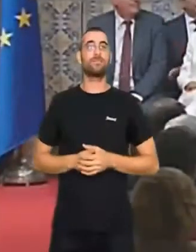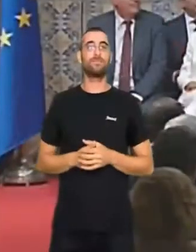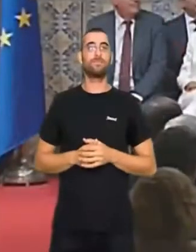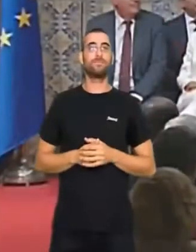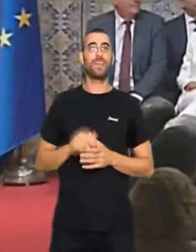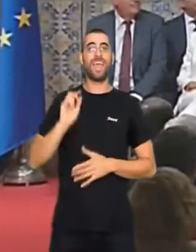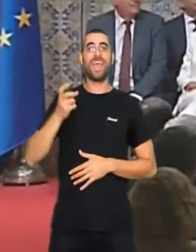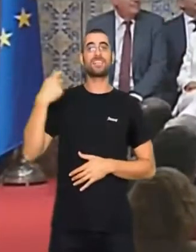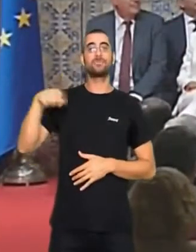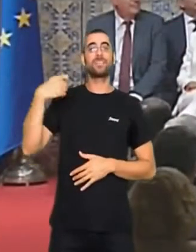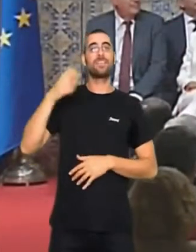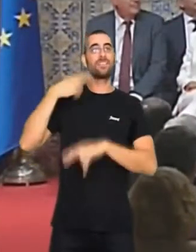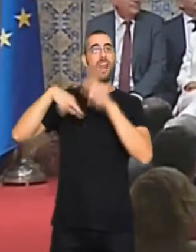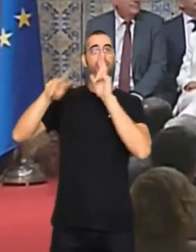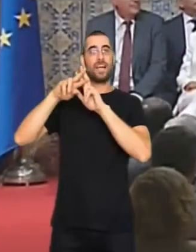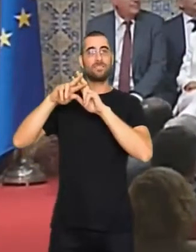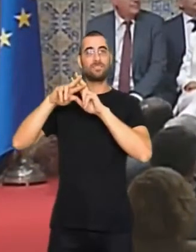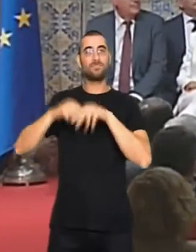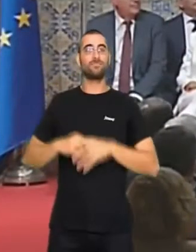expresidents de la Generalitat Valenciana,